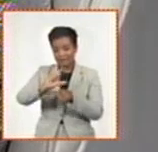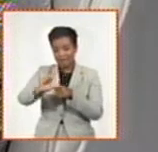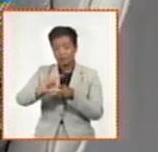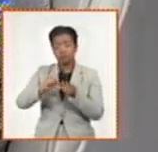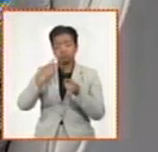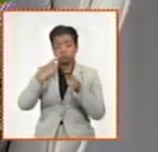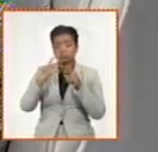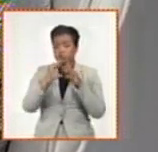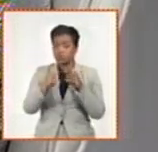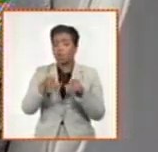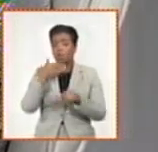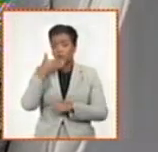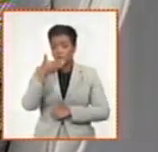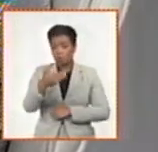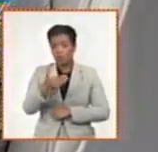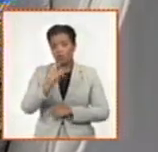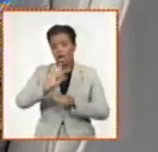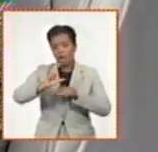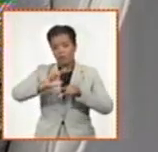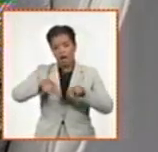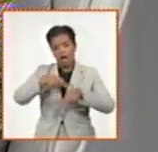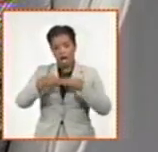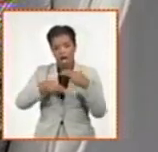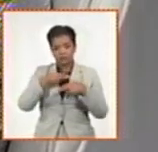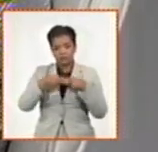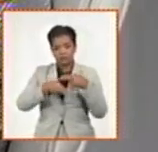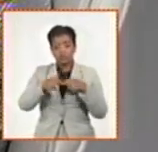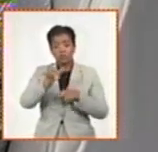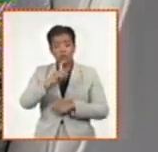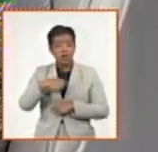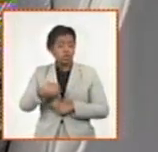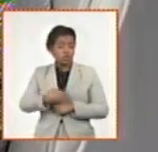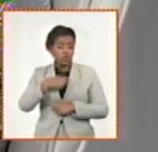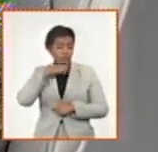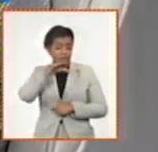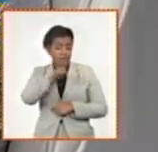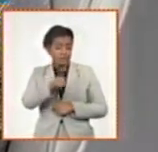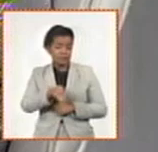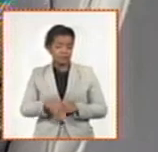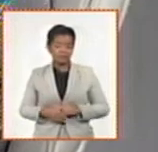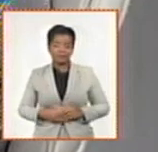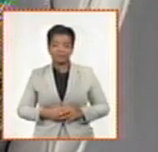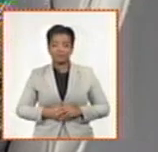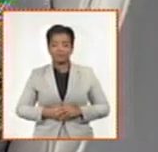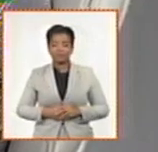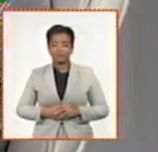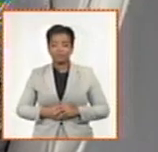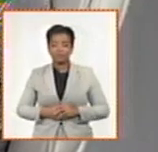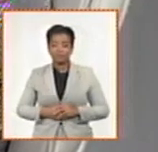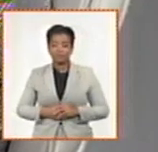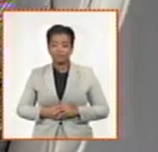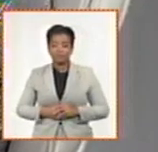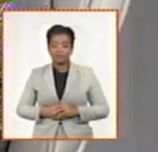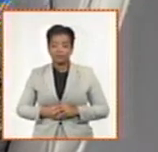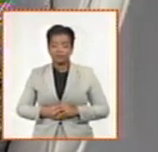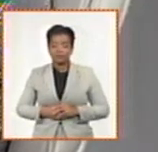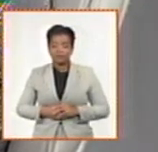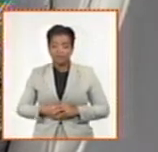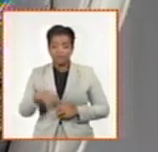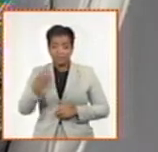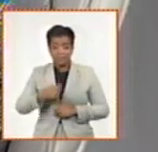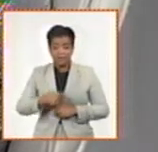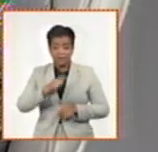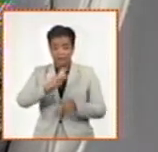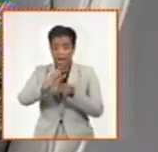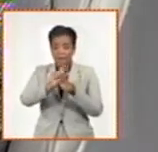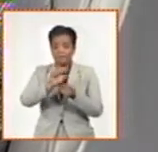en su propia finca de lo que se hace. También nosotros decimos que generalmente estas cosas hay que crearlas en la misma finca, tratar de buscar